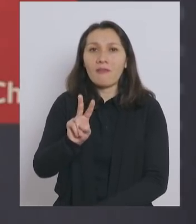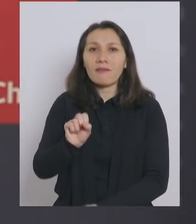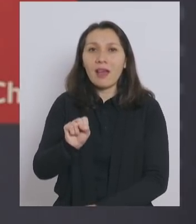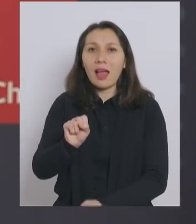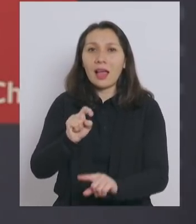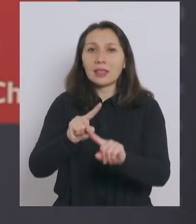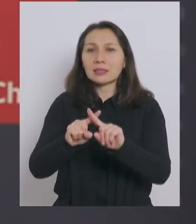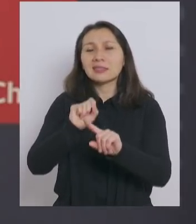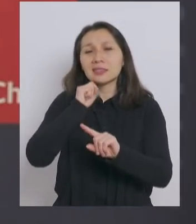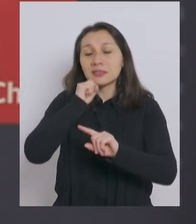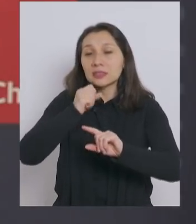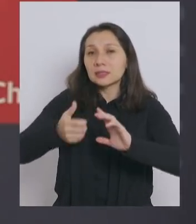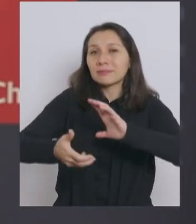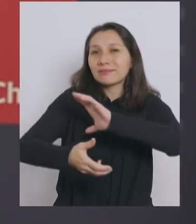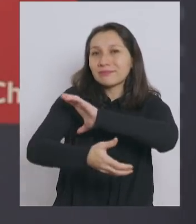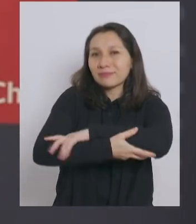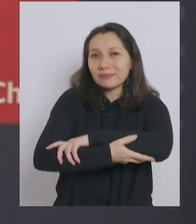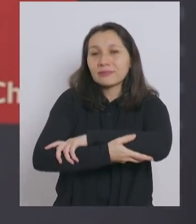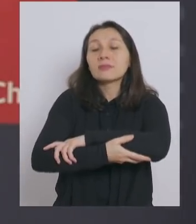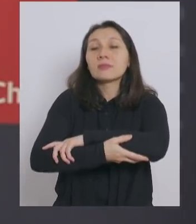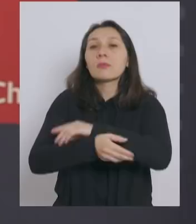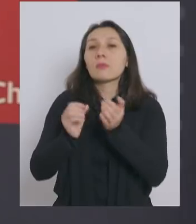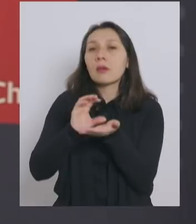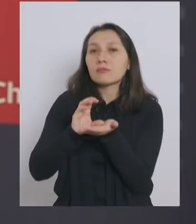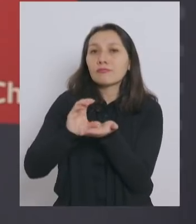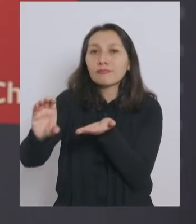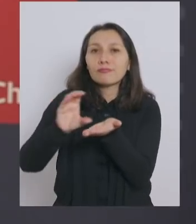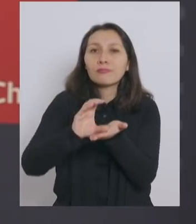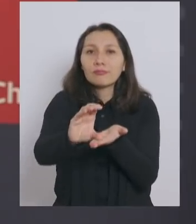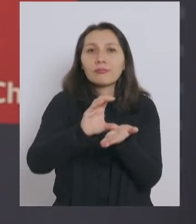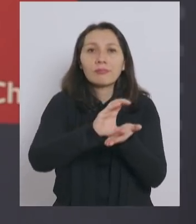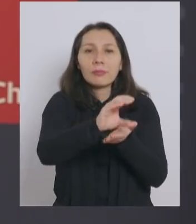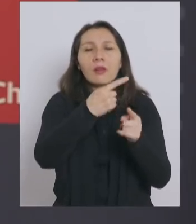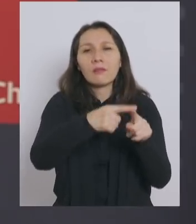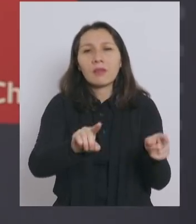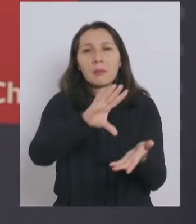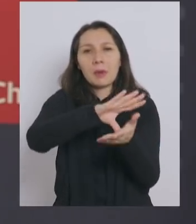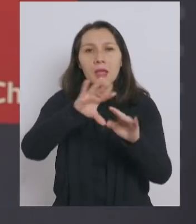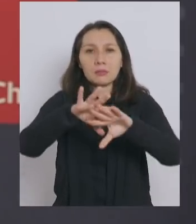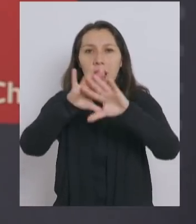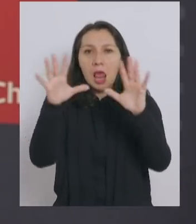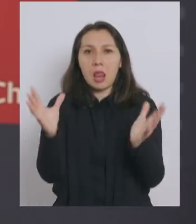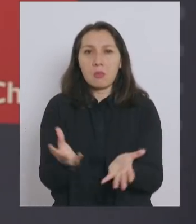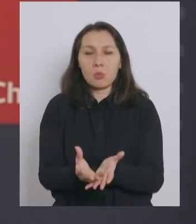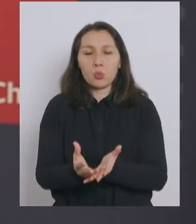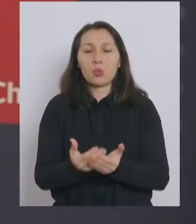a la OMS repartir, entregar vacunas a diferentes países alrededor de todo el mundo.